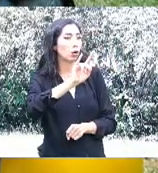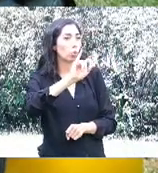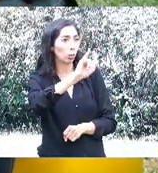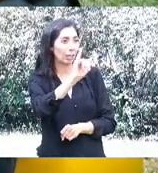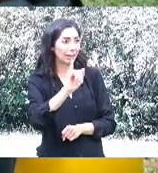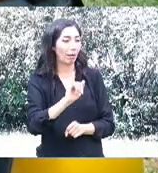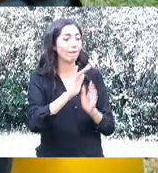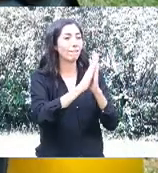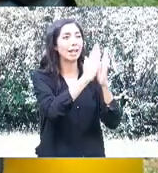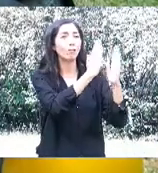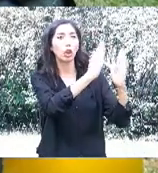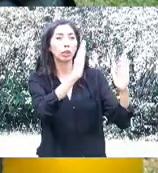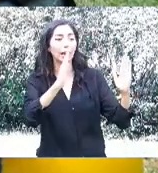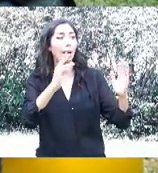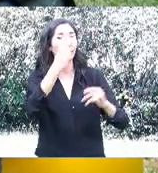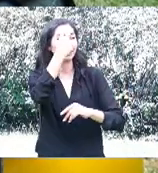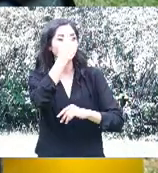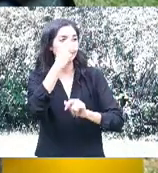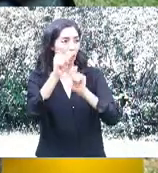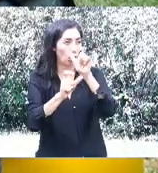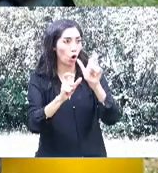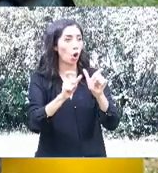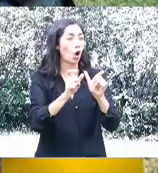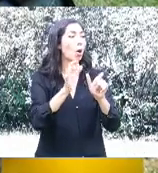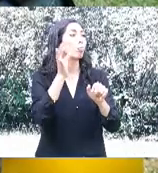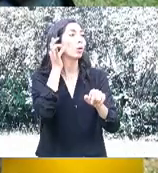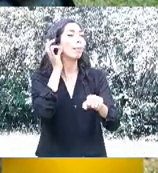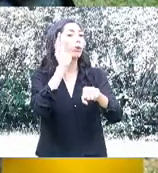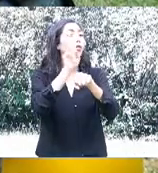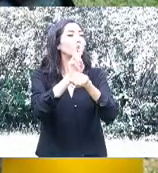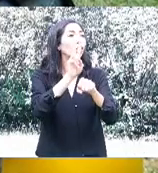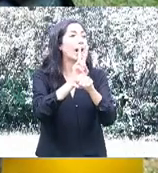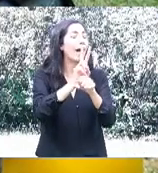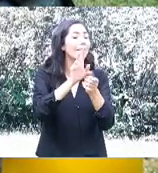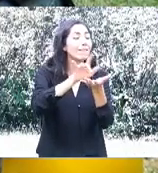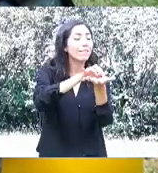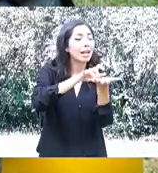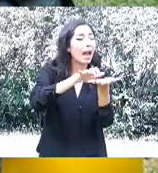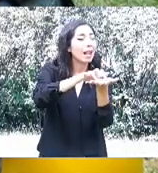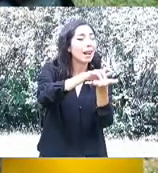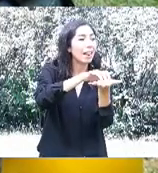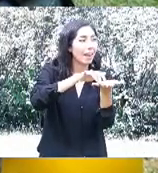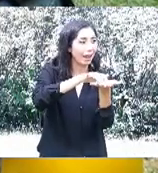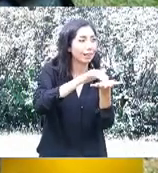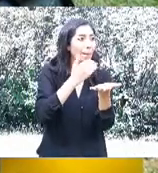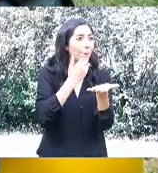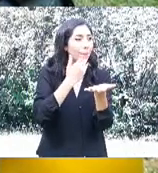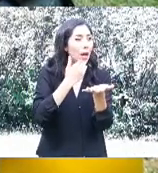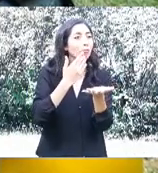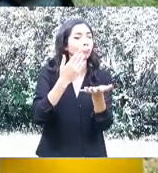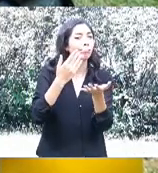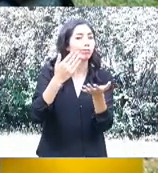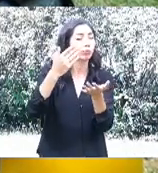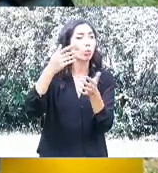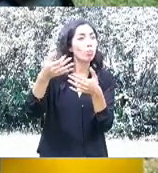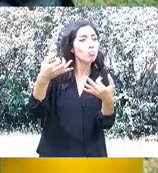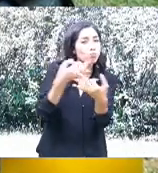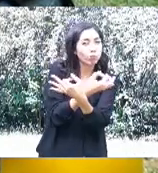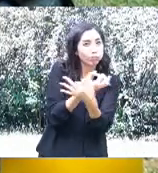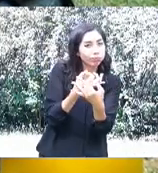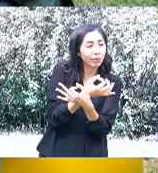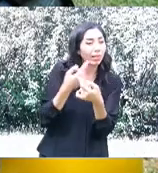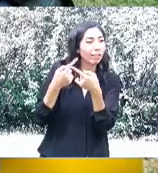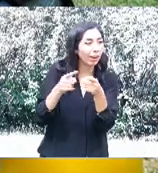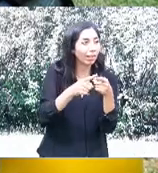para ciegos eh profesora de braile que nos asesoró en muchos momentos con las herramientas y